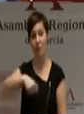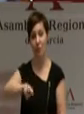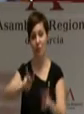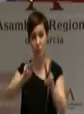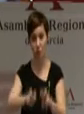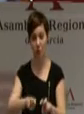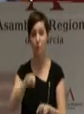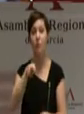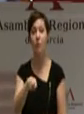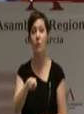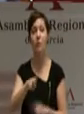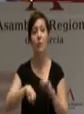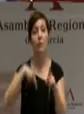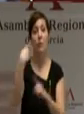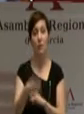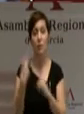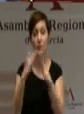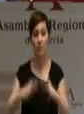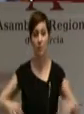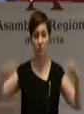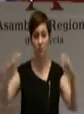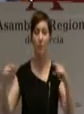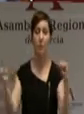de ella se dará cuenta a la mesa de la Cámara